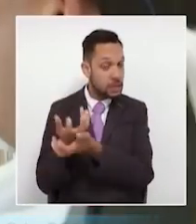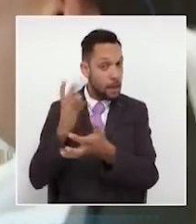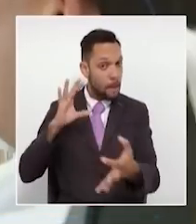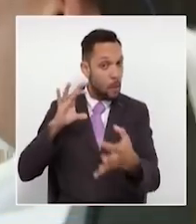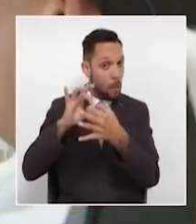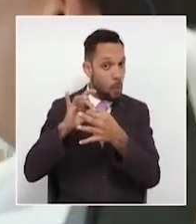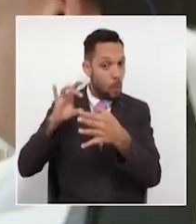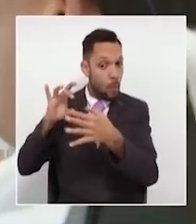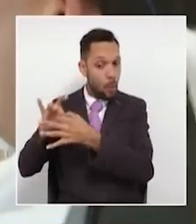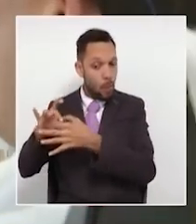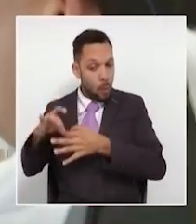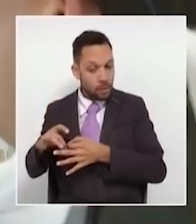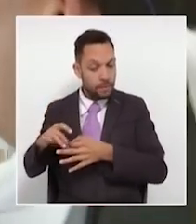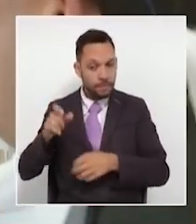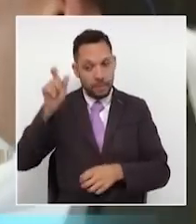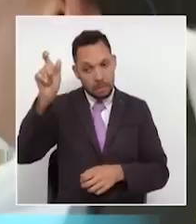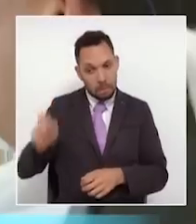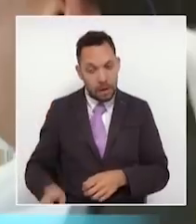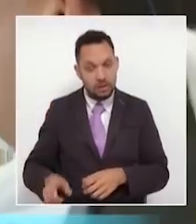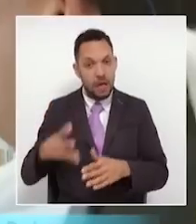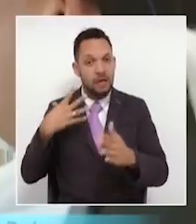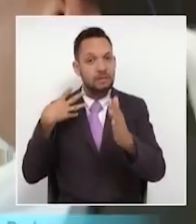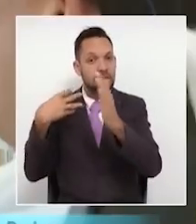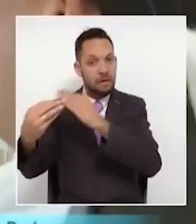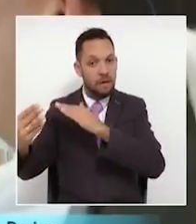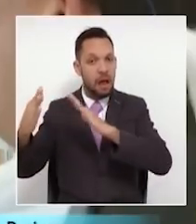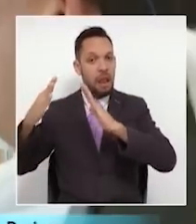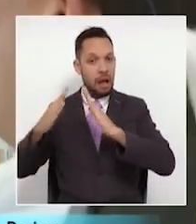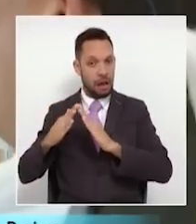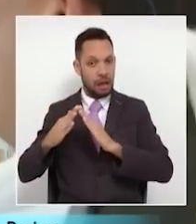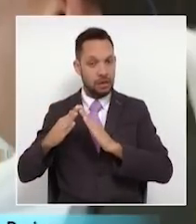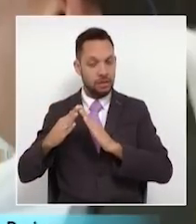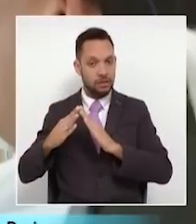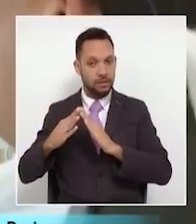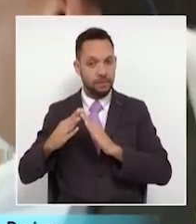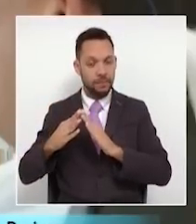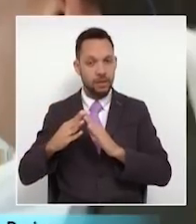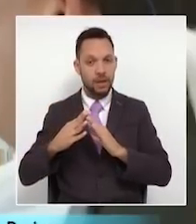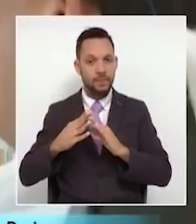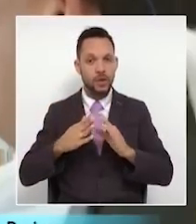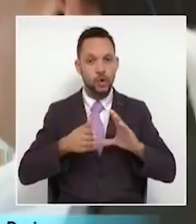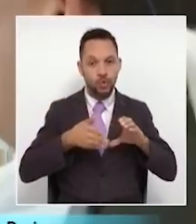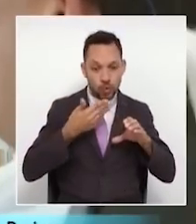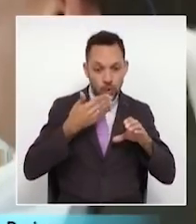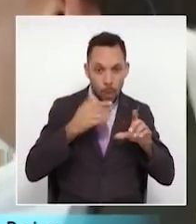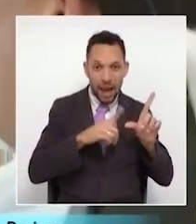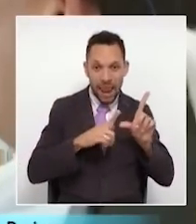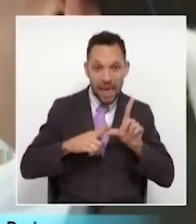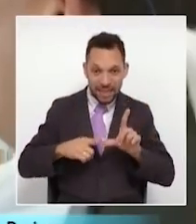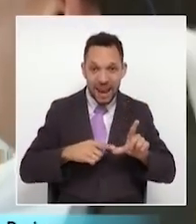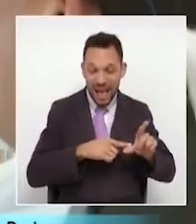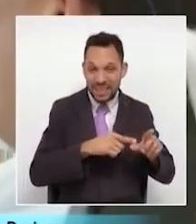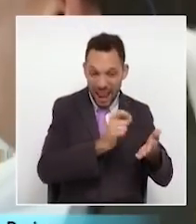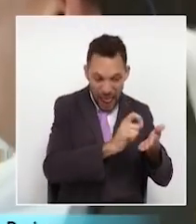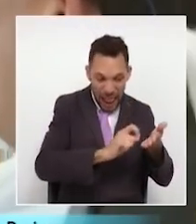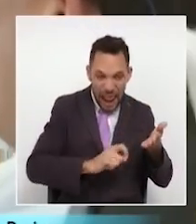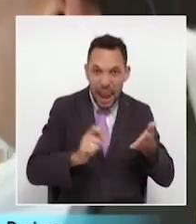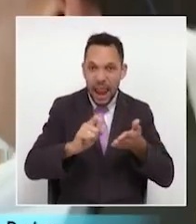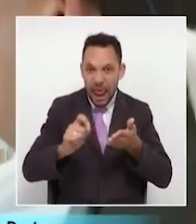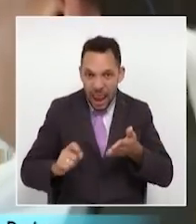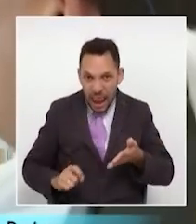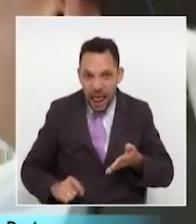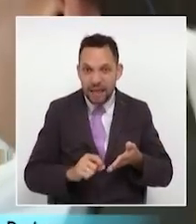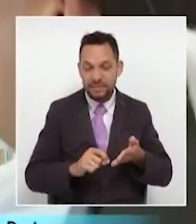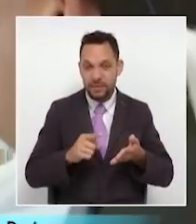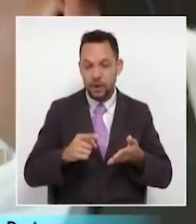no es como de que el paciente se vaya a su casa a hacer una sopa de letras sino que son juegos que nosotros estamos monitoreando